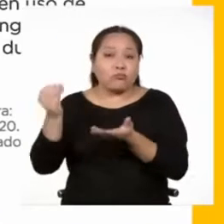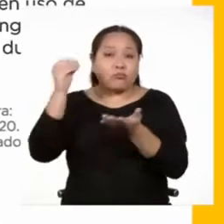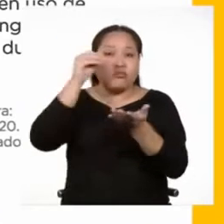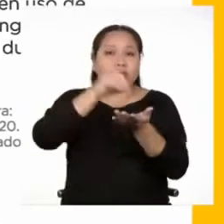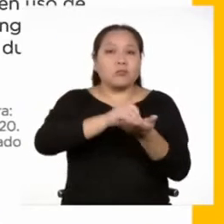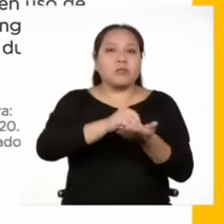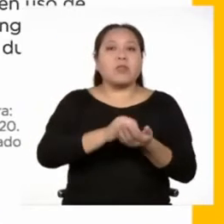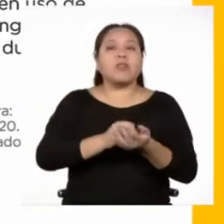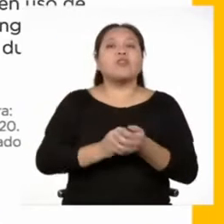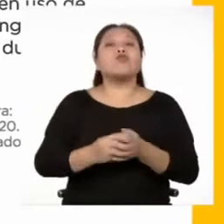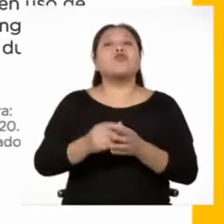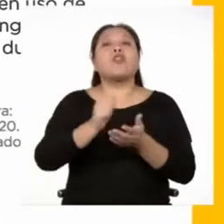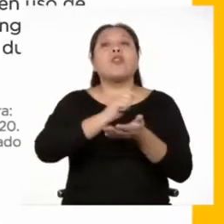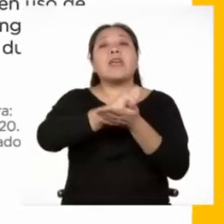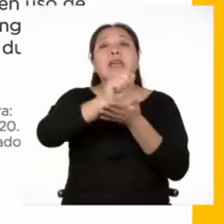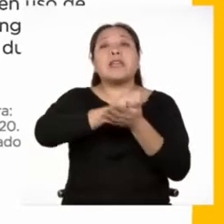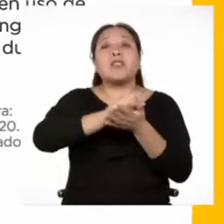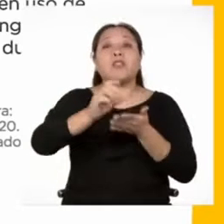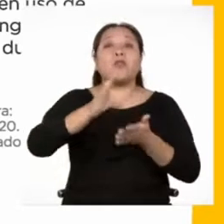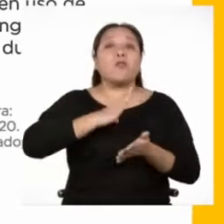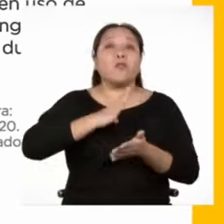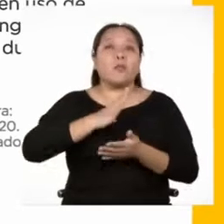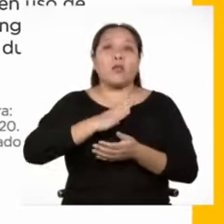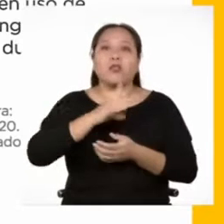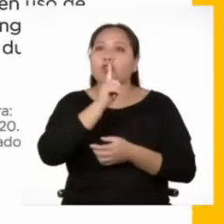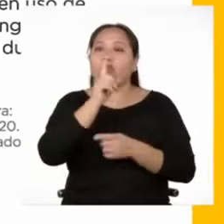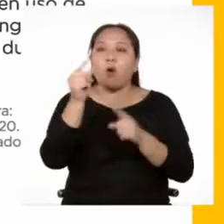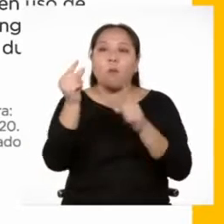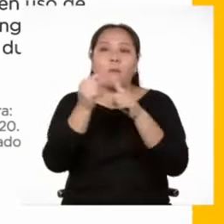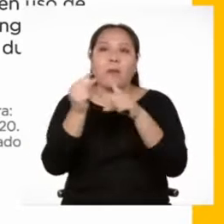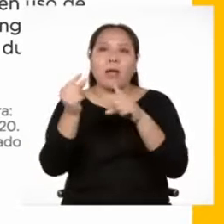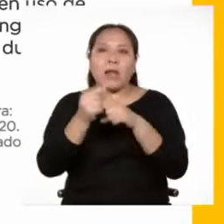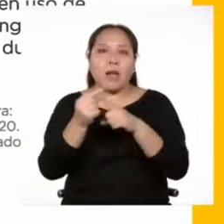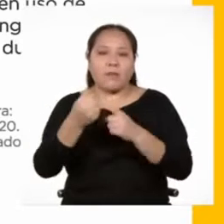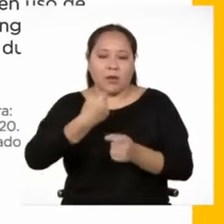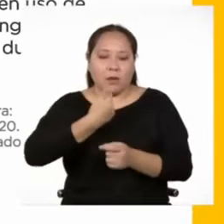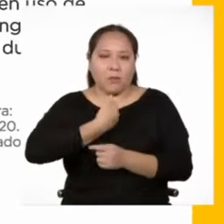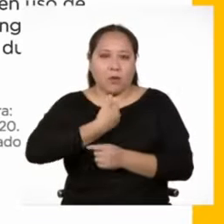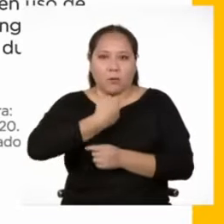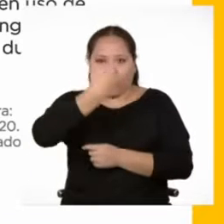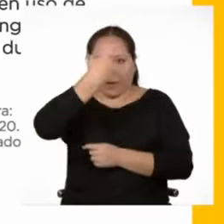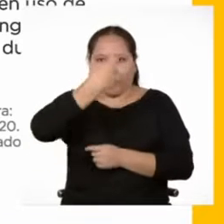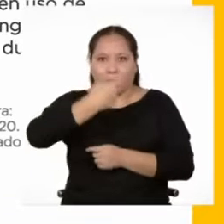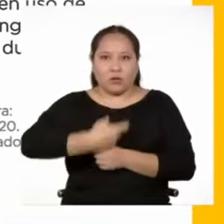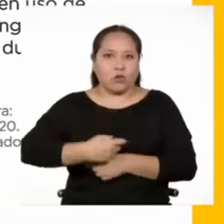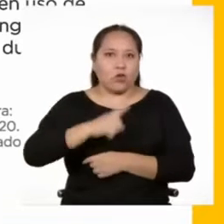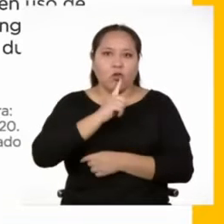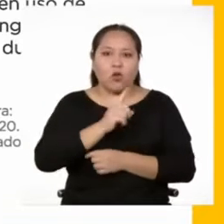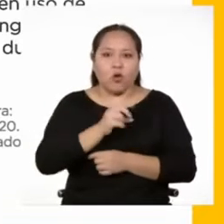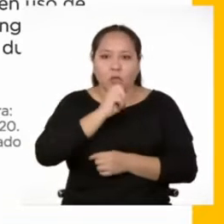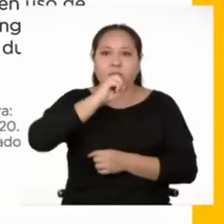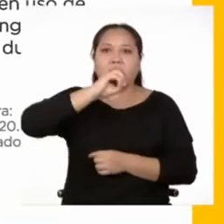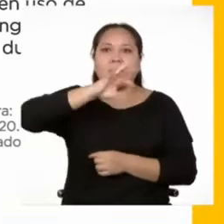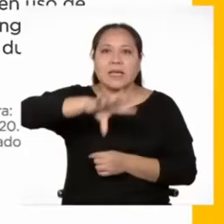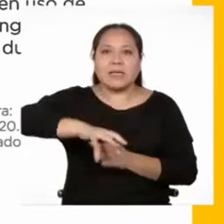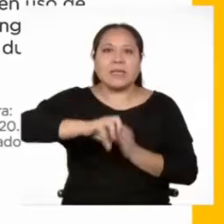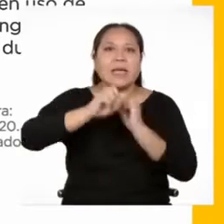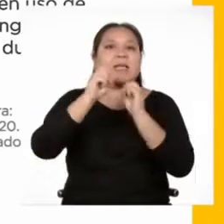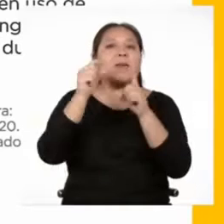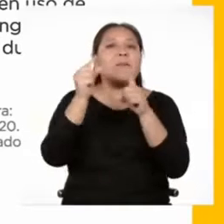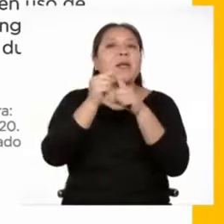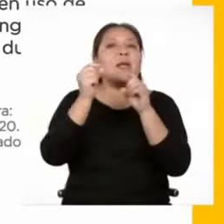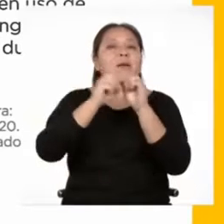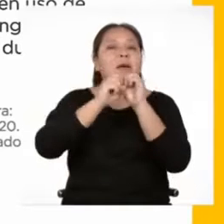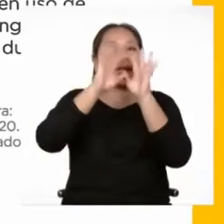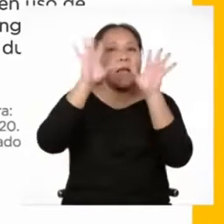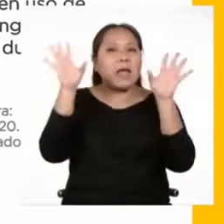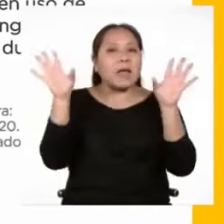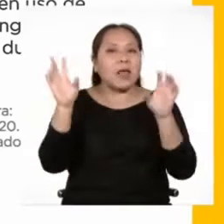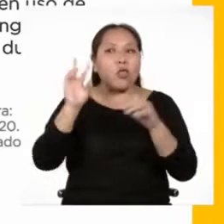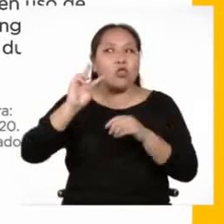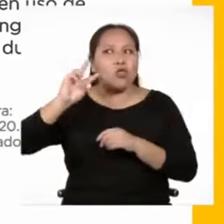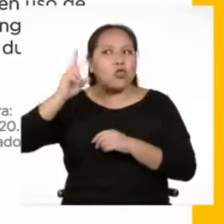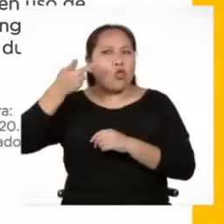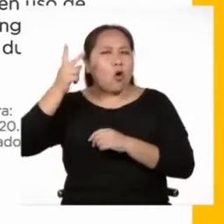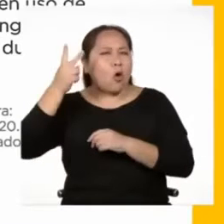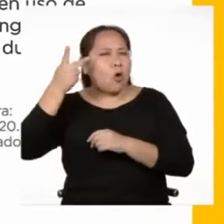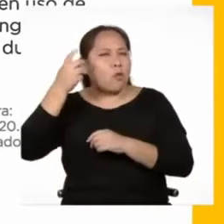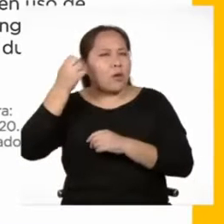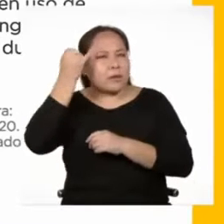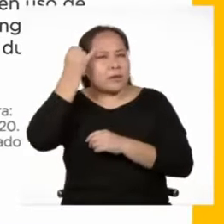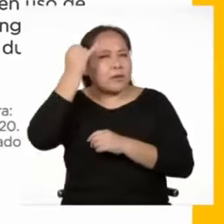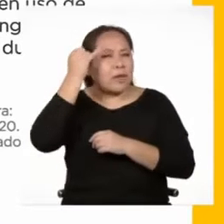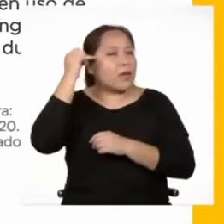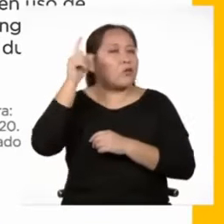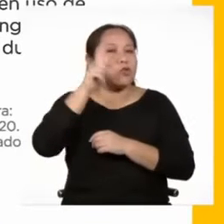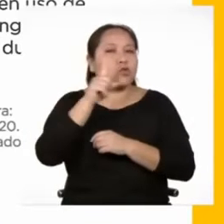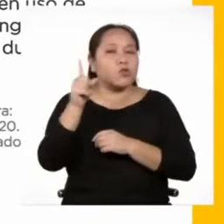no hacen uso del lenguaje coloquial, sino que emplean lenguaje que dicen las cosas como son, sin doble sentido, a fin de evitar dudas o